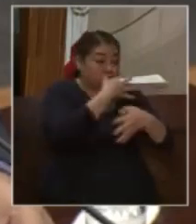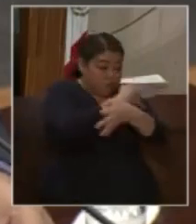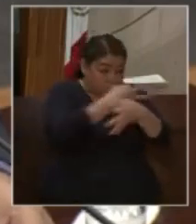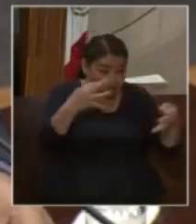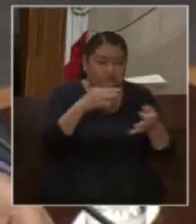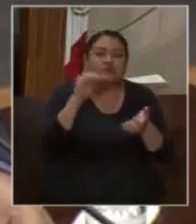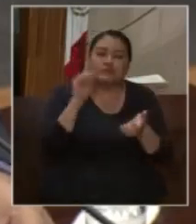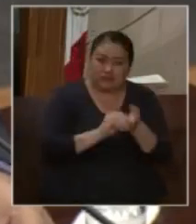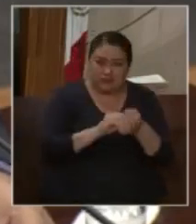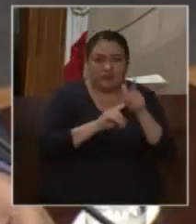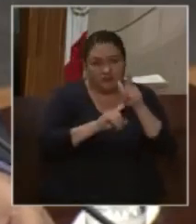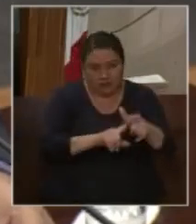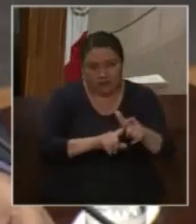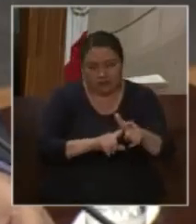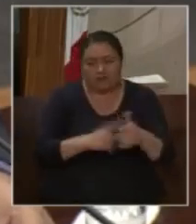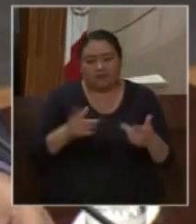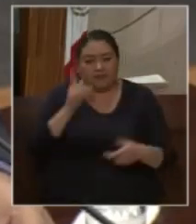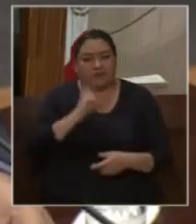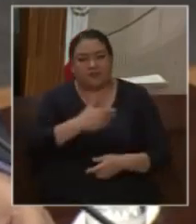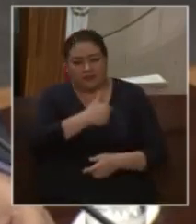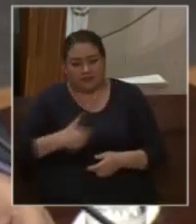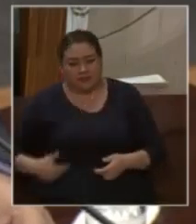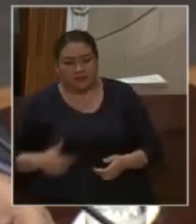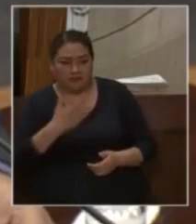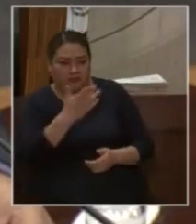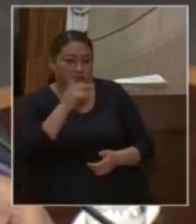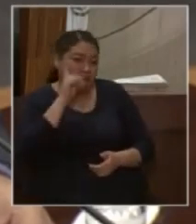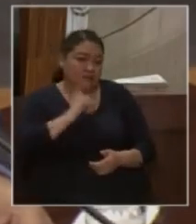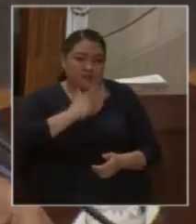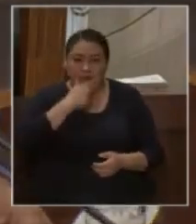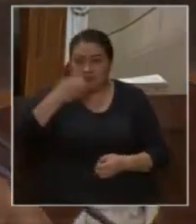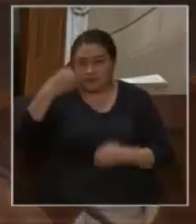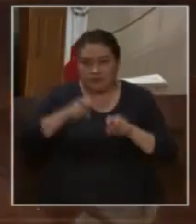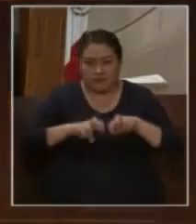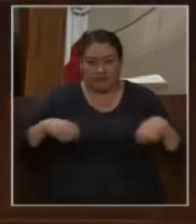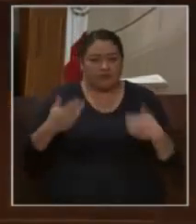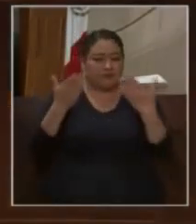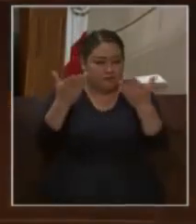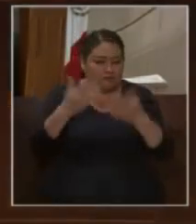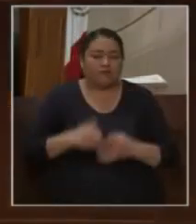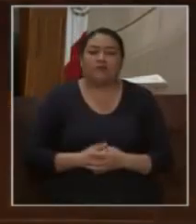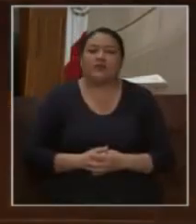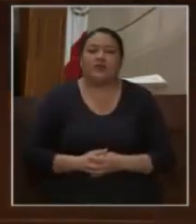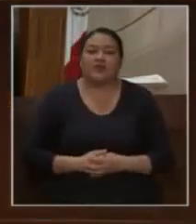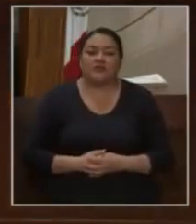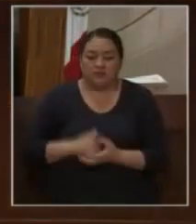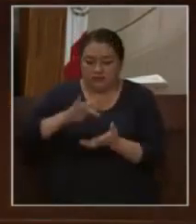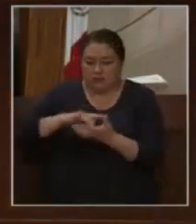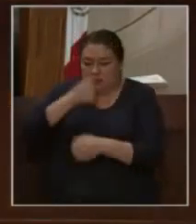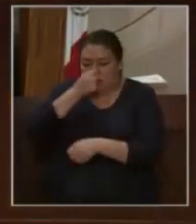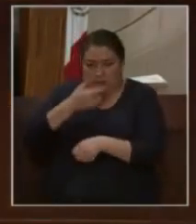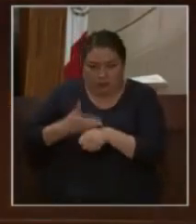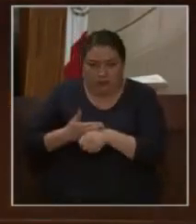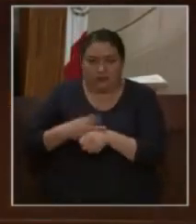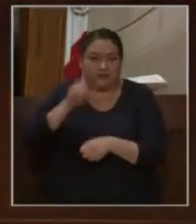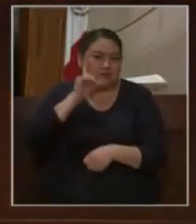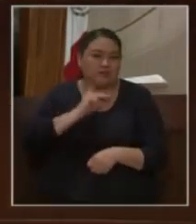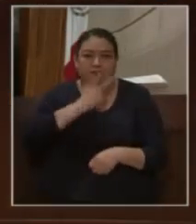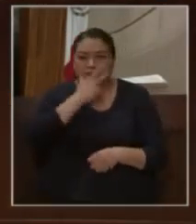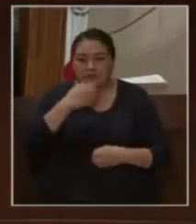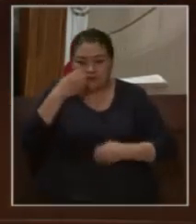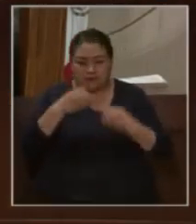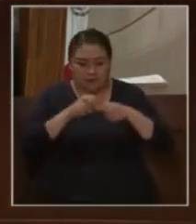recurrida. Es la cuenta, magistrada presidenta, magistrada y magistrados. Gracias, secretario. Magistrada,